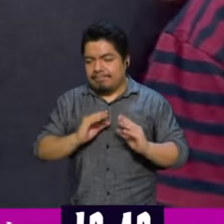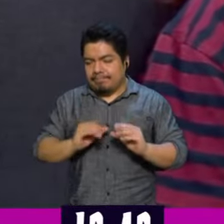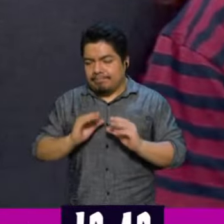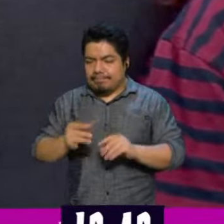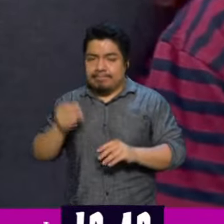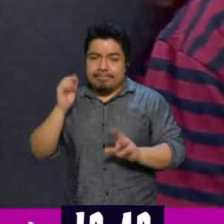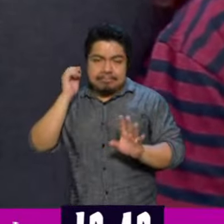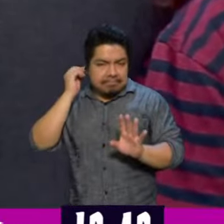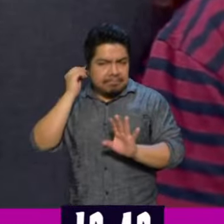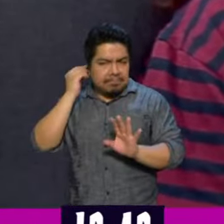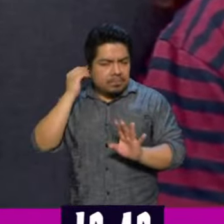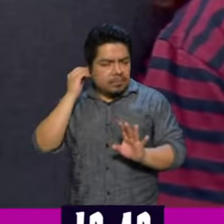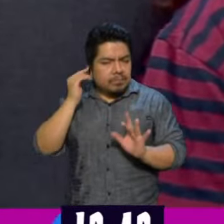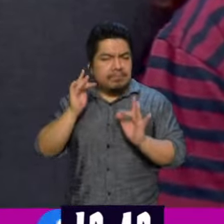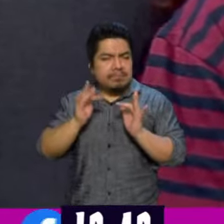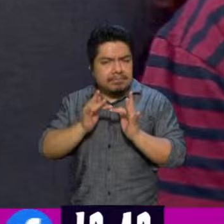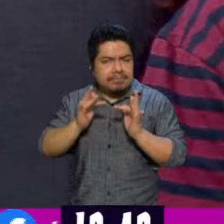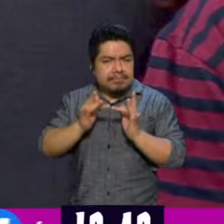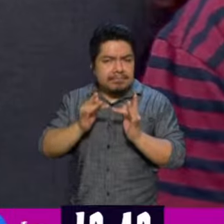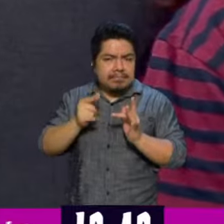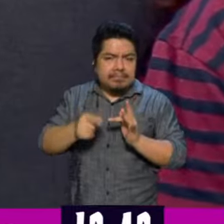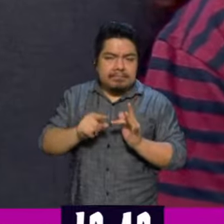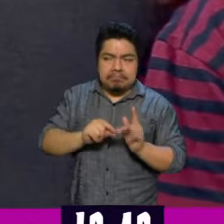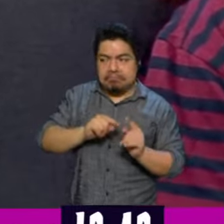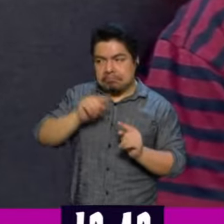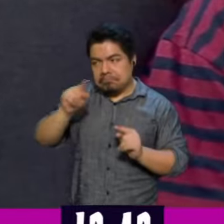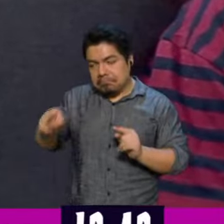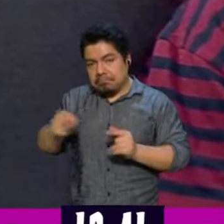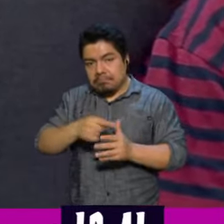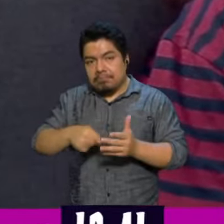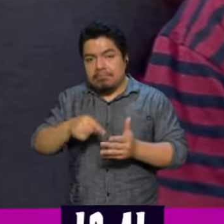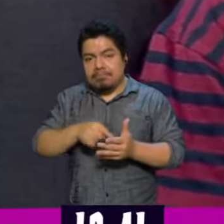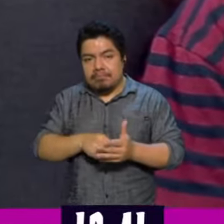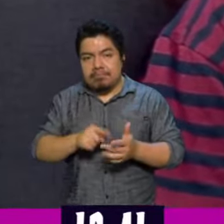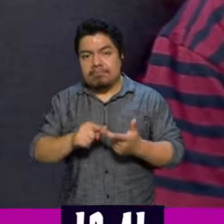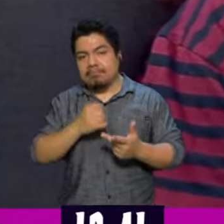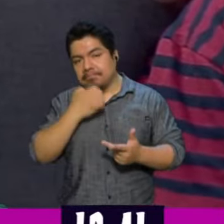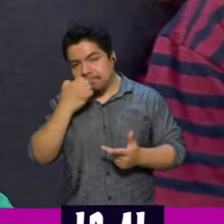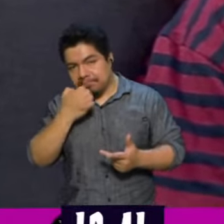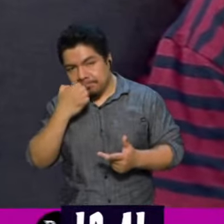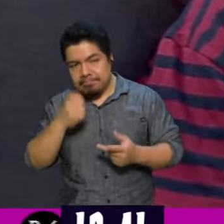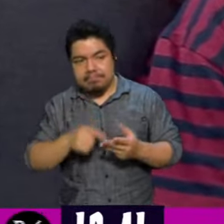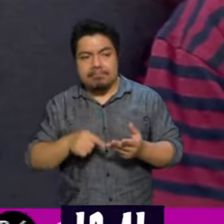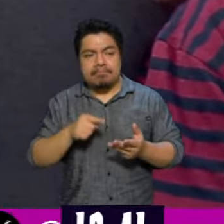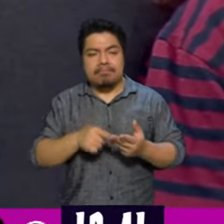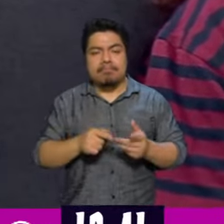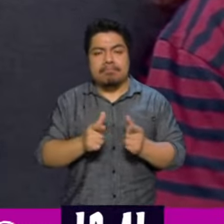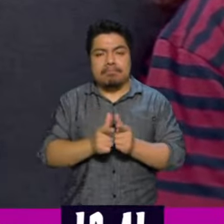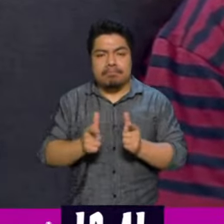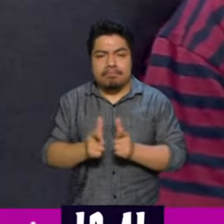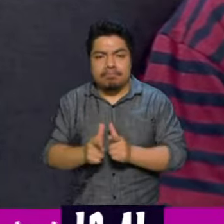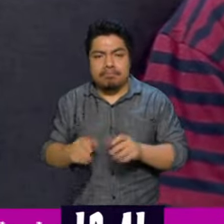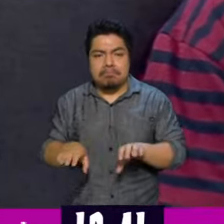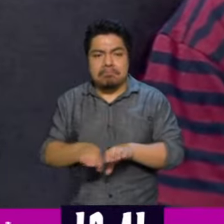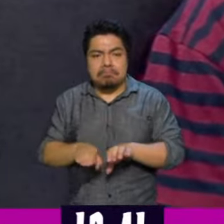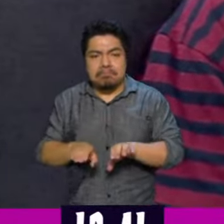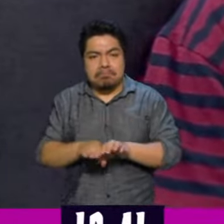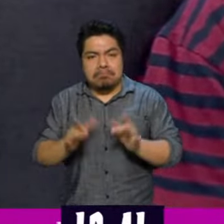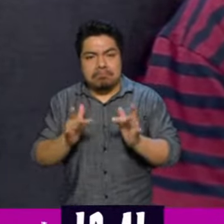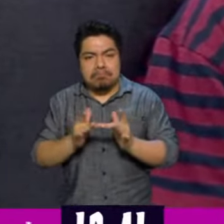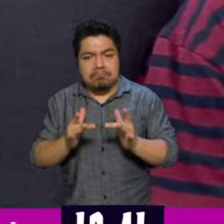les quiere contactar, pues para que esto sea llevado específicamente a una escuela o alguna agrupación.